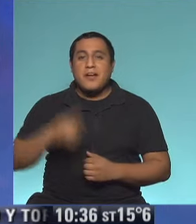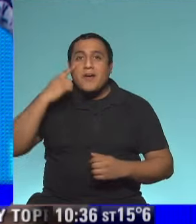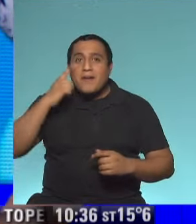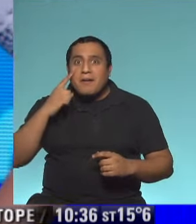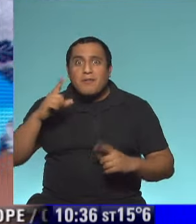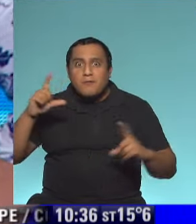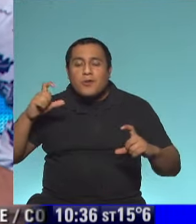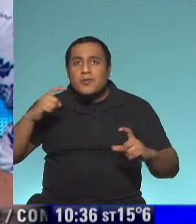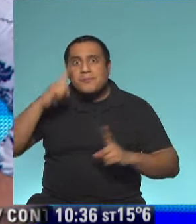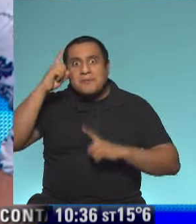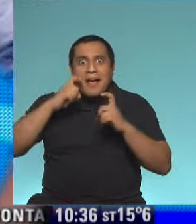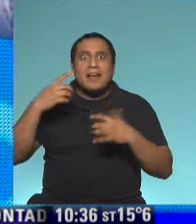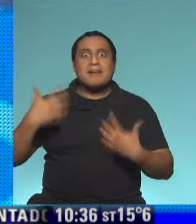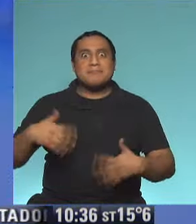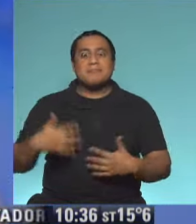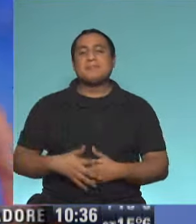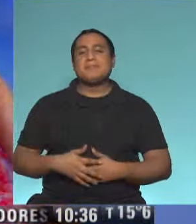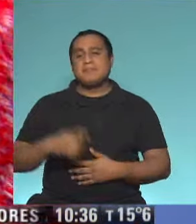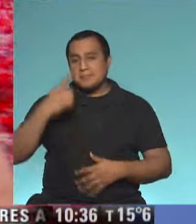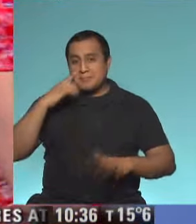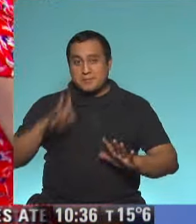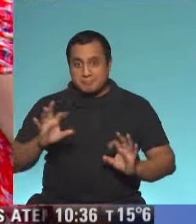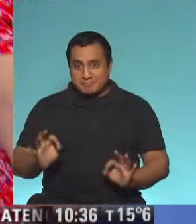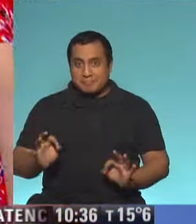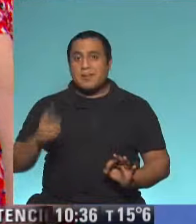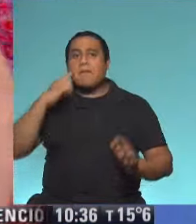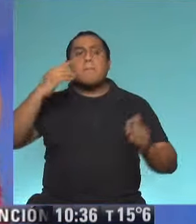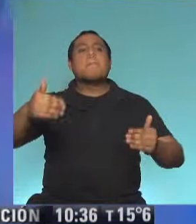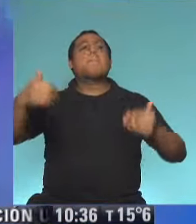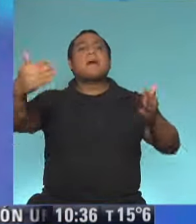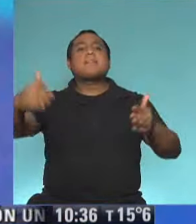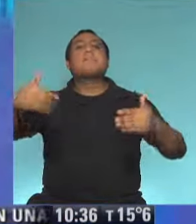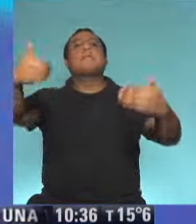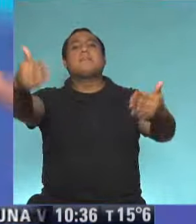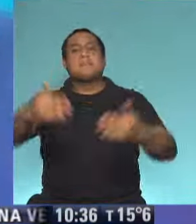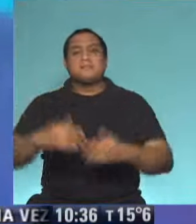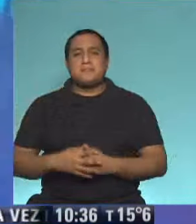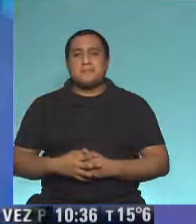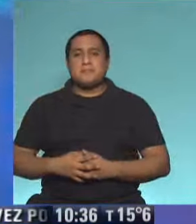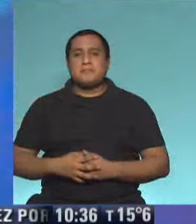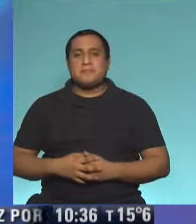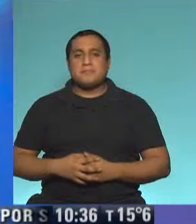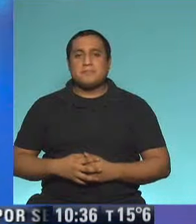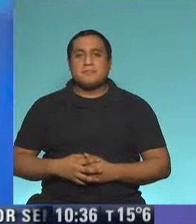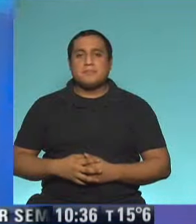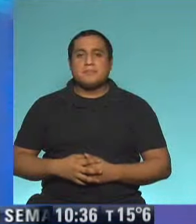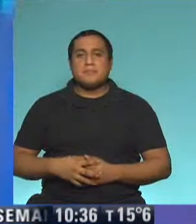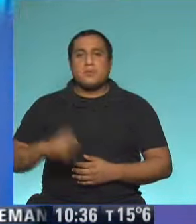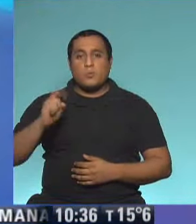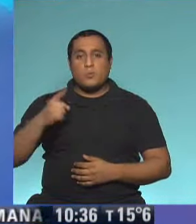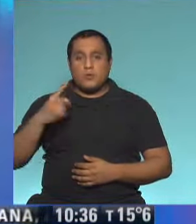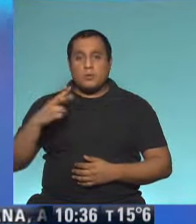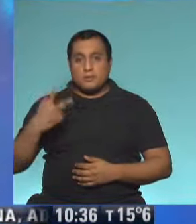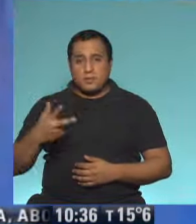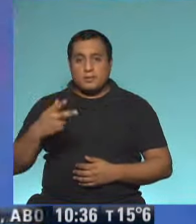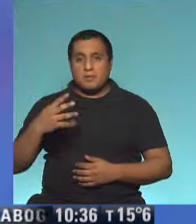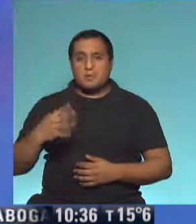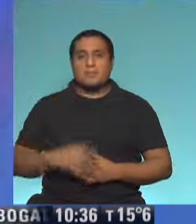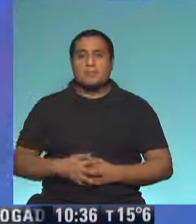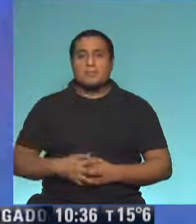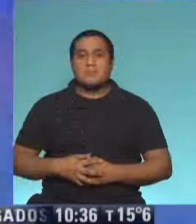morisqueta! Bueno, ¿están preparados? Listo. Más atrás, más atrás, más atrás. Bueno, bueno. Va. Más atrás, más atrás, más atrás. Listo, ¿eh? Uno, dos, tres,